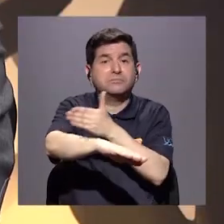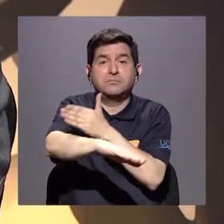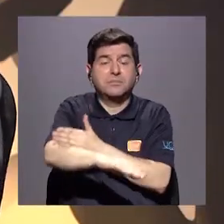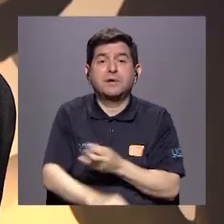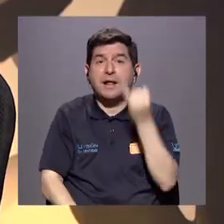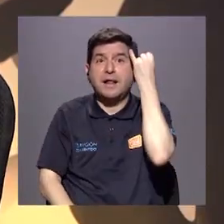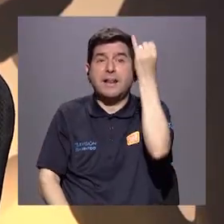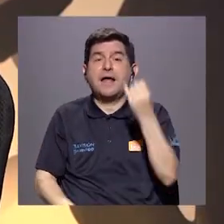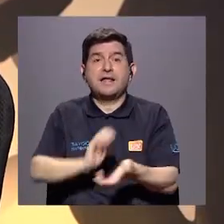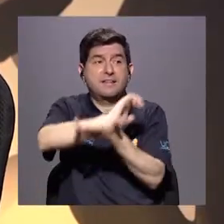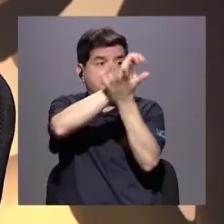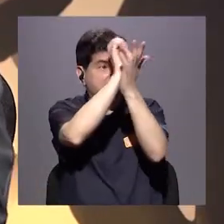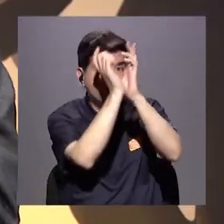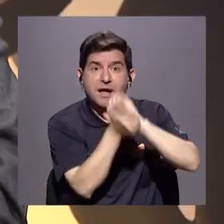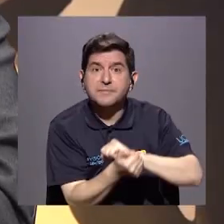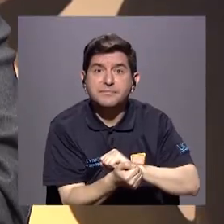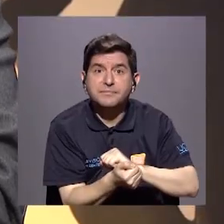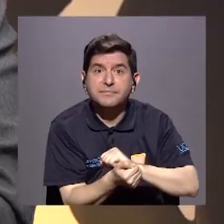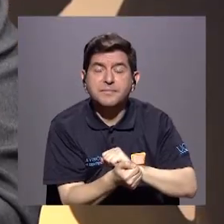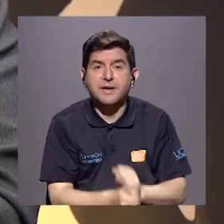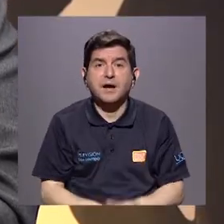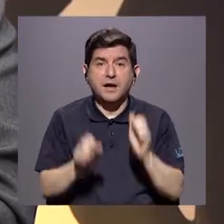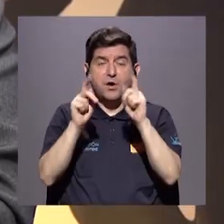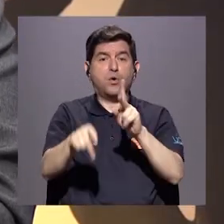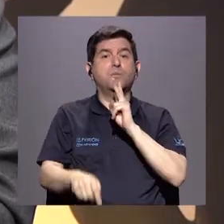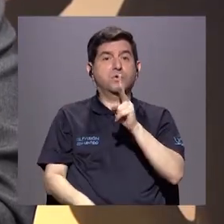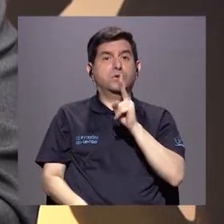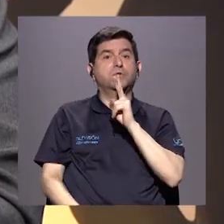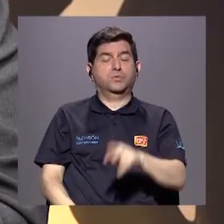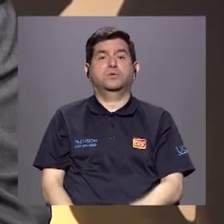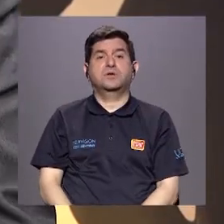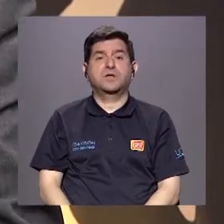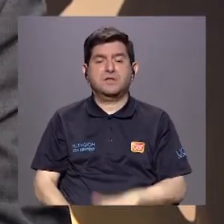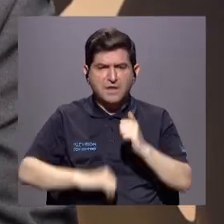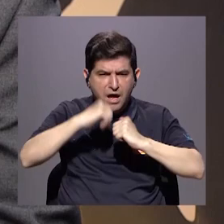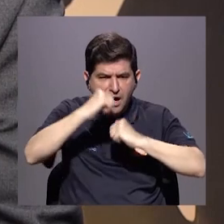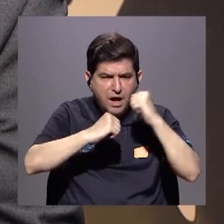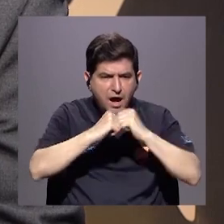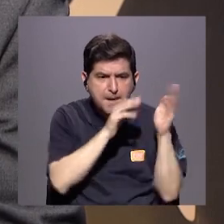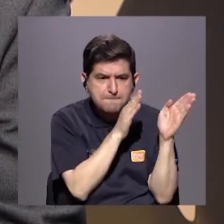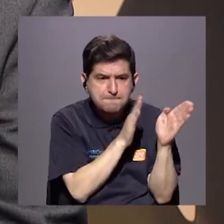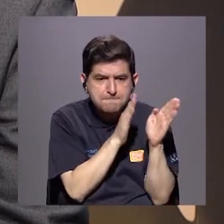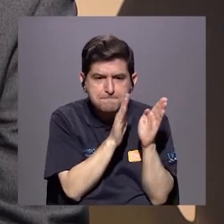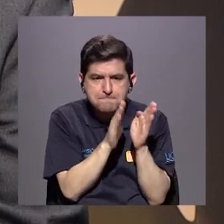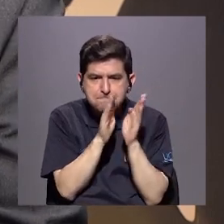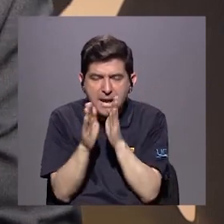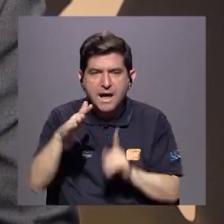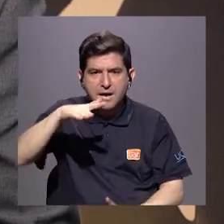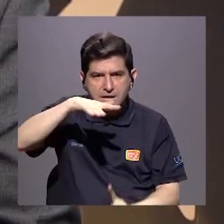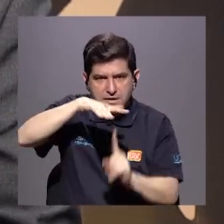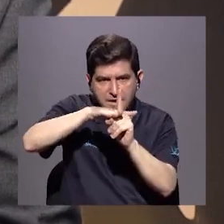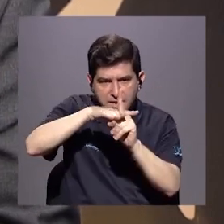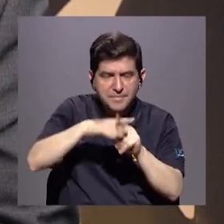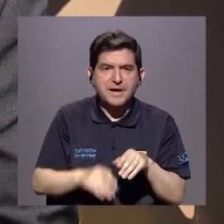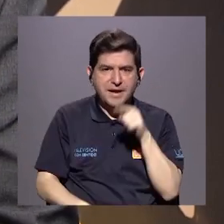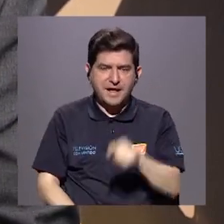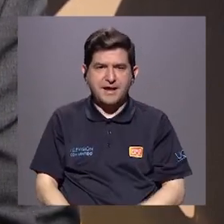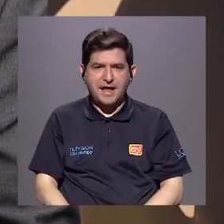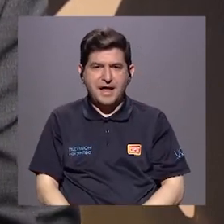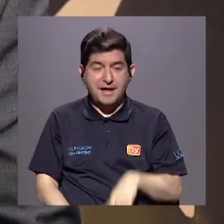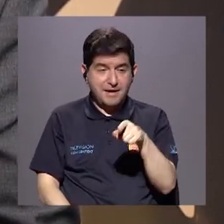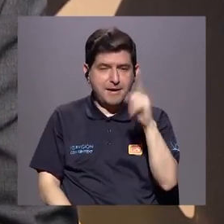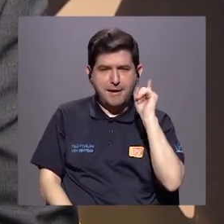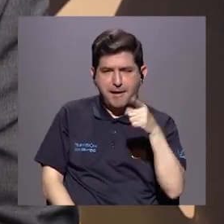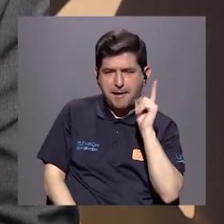es ideación empieza a convertirse en una posibilidad real empezamos a estructurar más un plan y pueden empezar a aparecer lo que llamamos las